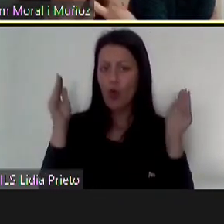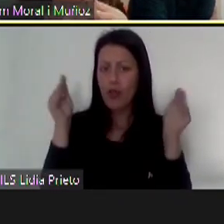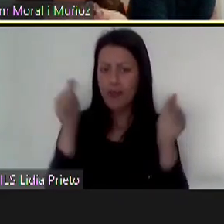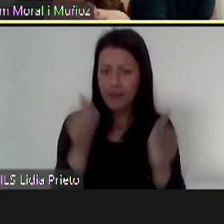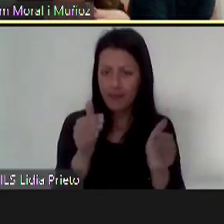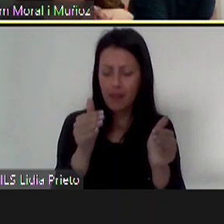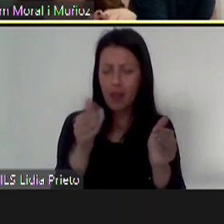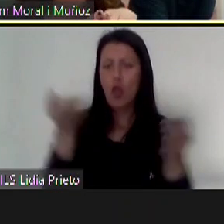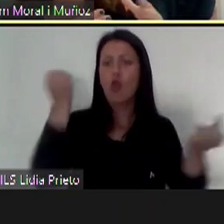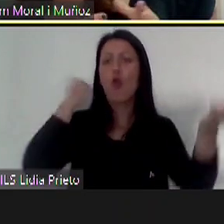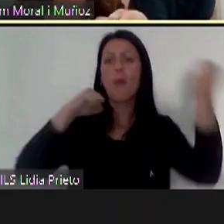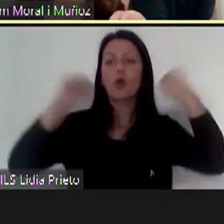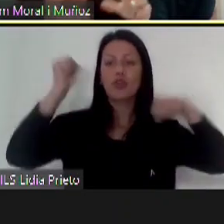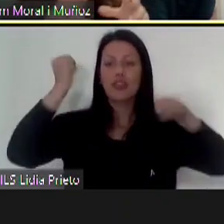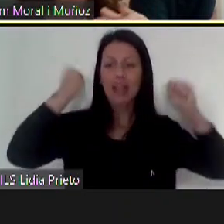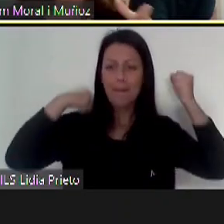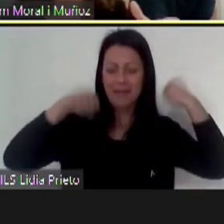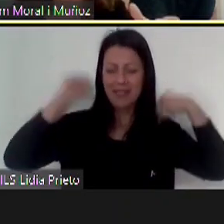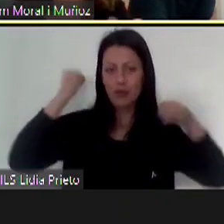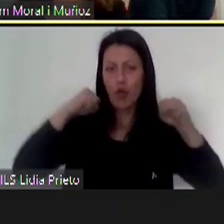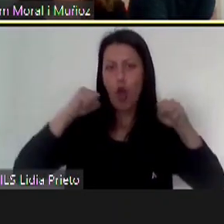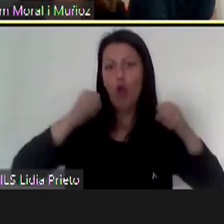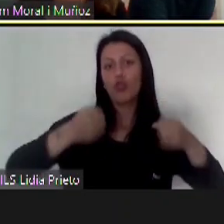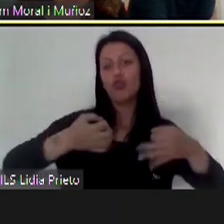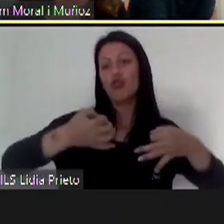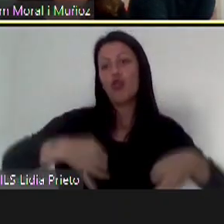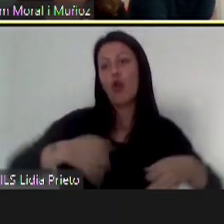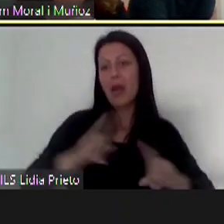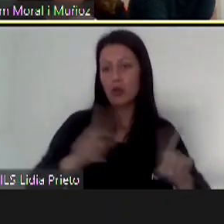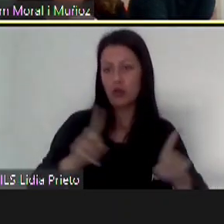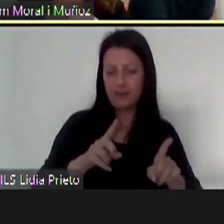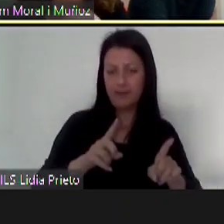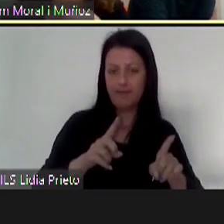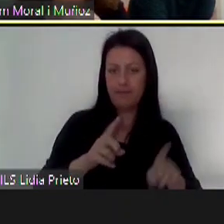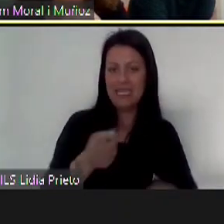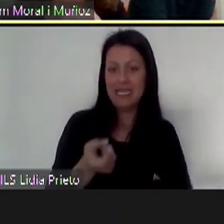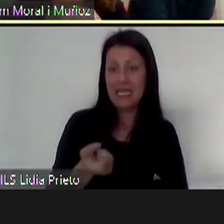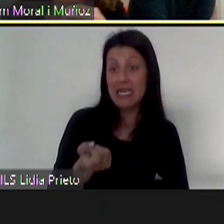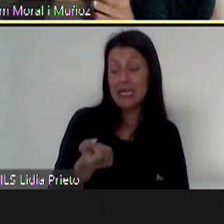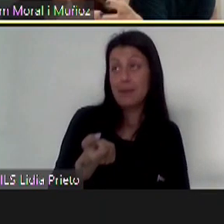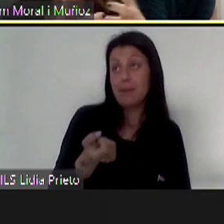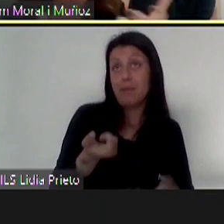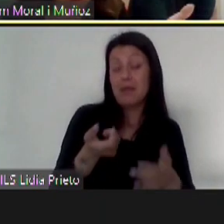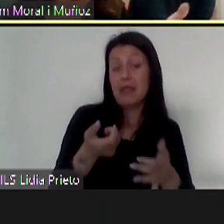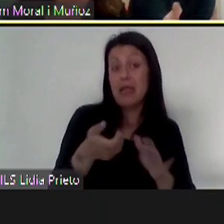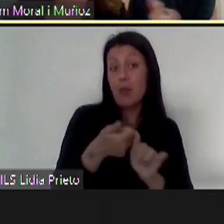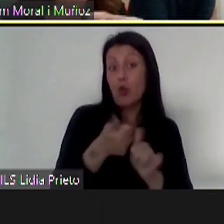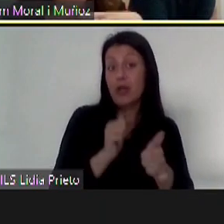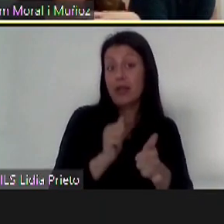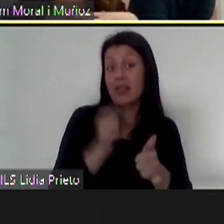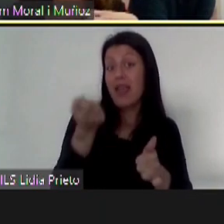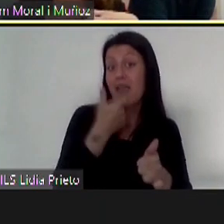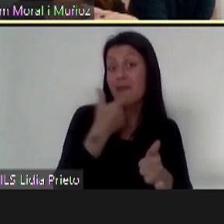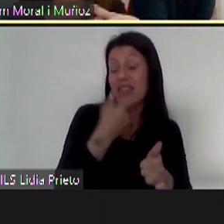el comportamiento anormal, ¿no? La medicina tomaba como referencia pues, los modelos de otro tipo de